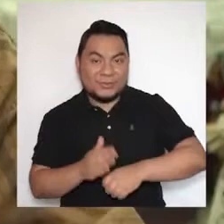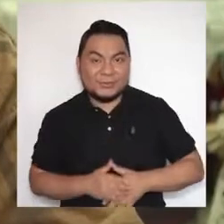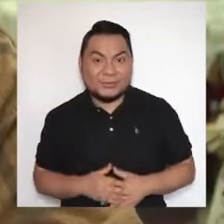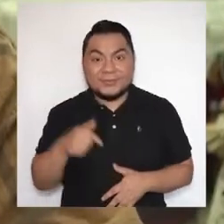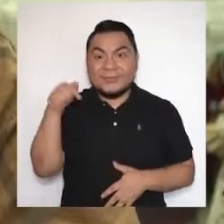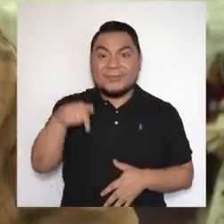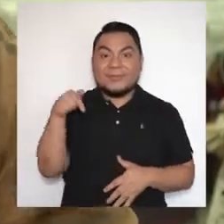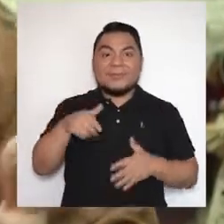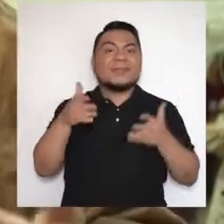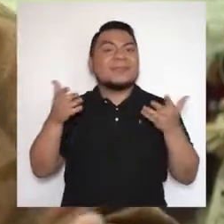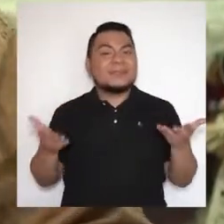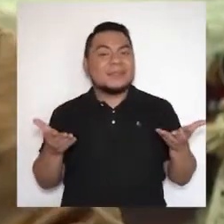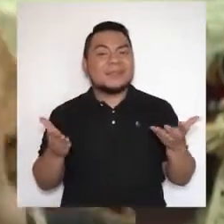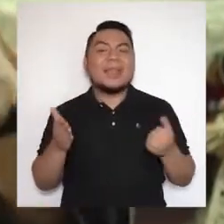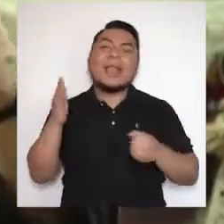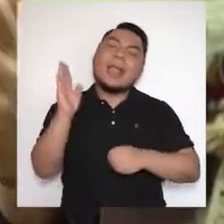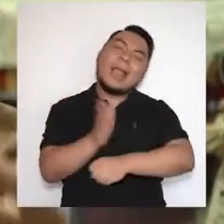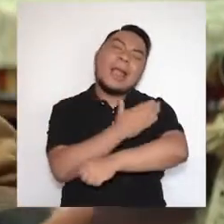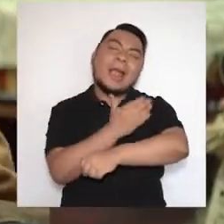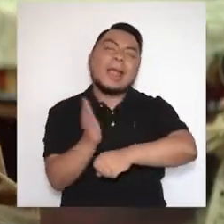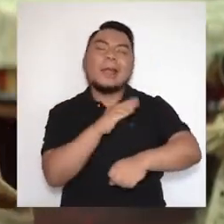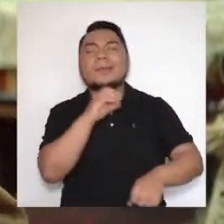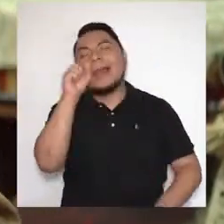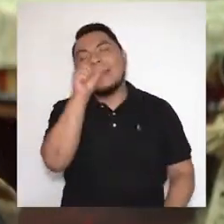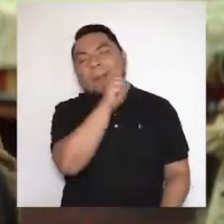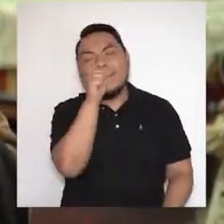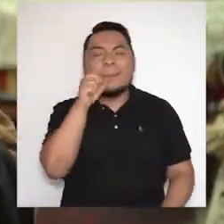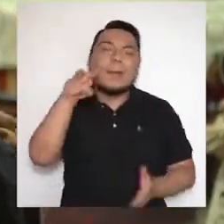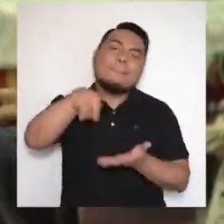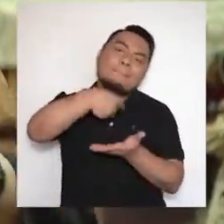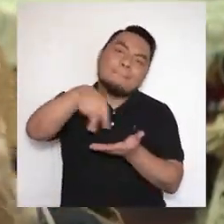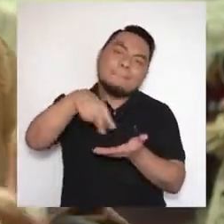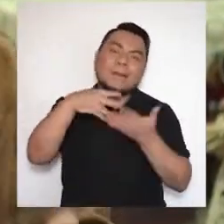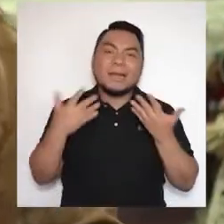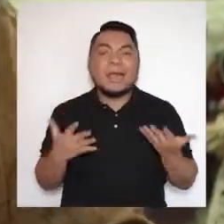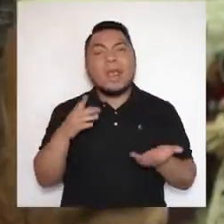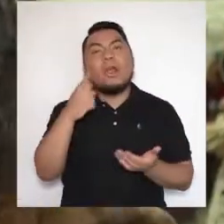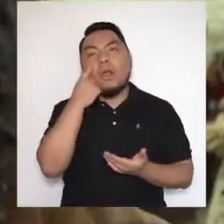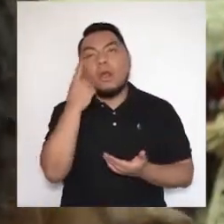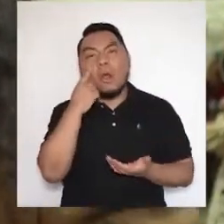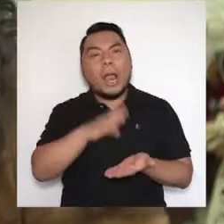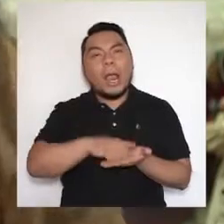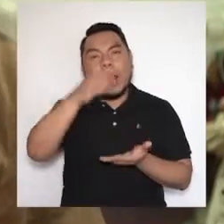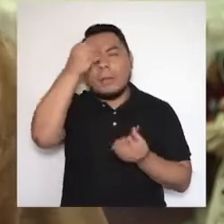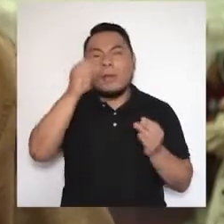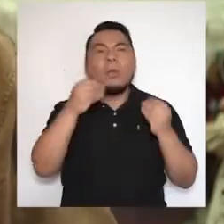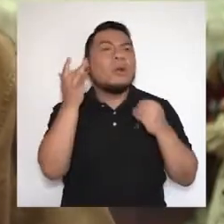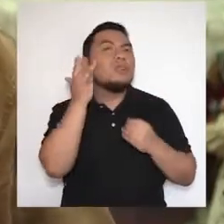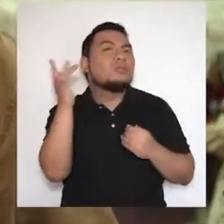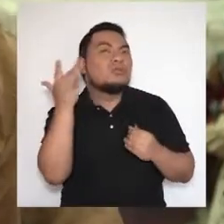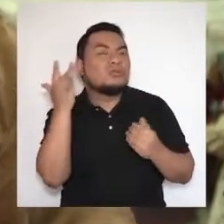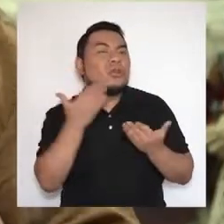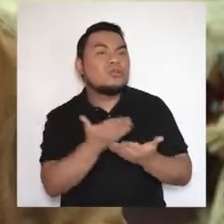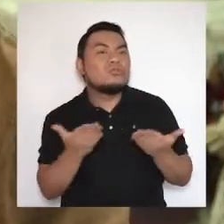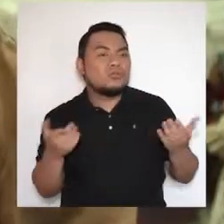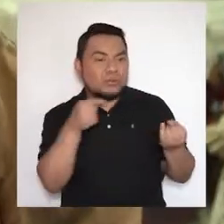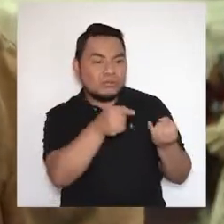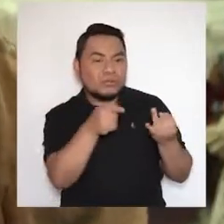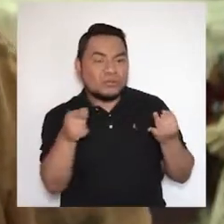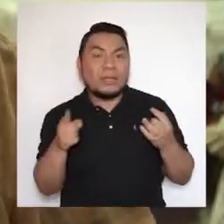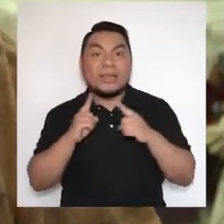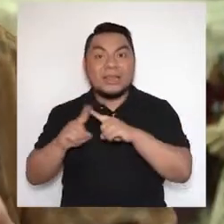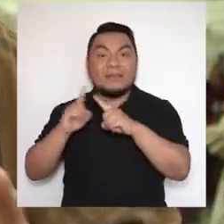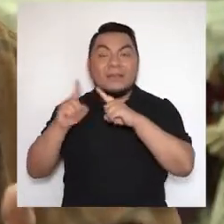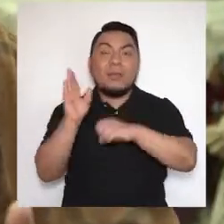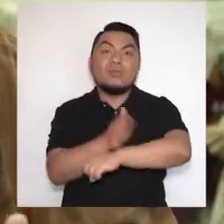este espacio cantamos, bailamos, conocemos y aprendemos cómo suenan los instrumentos musicales y las